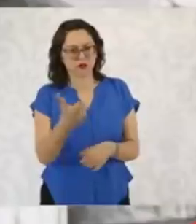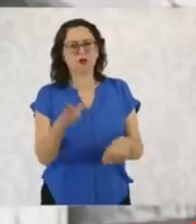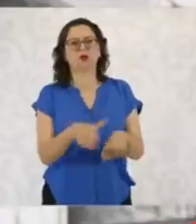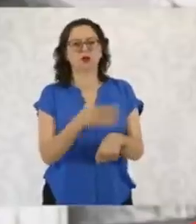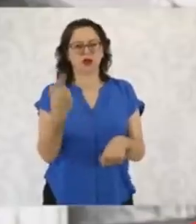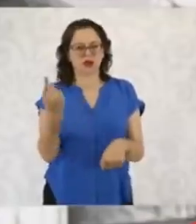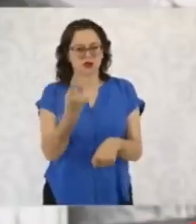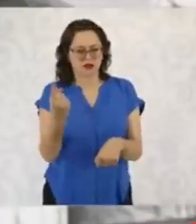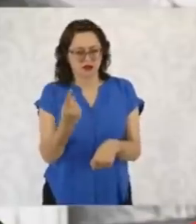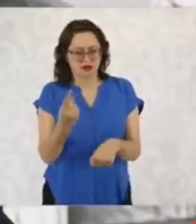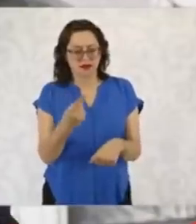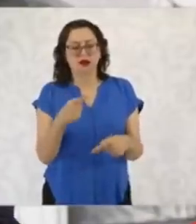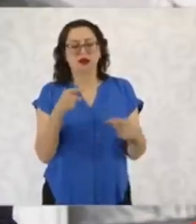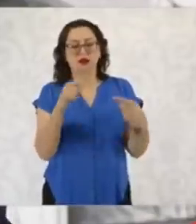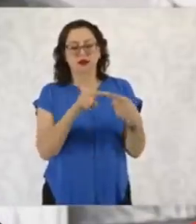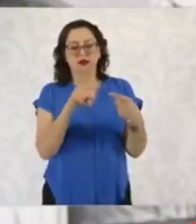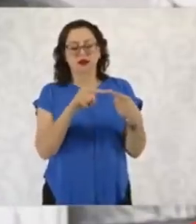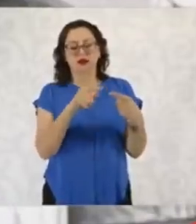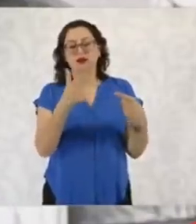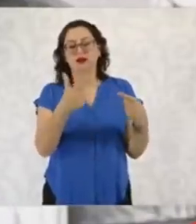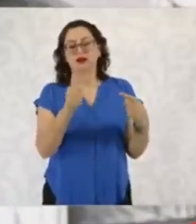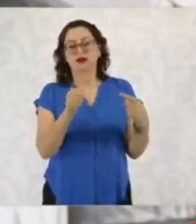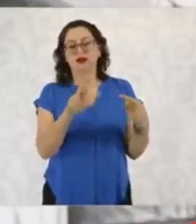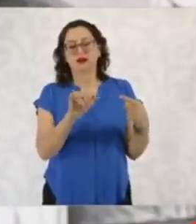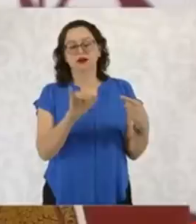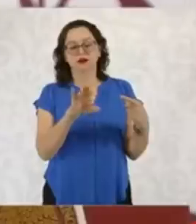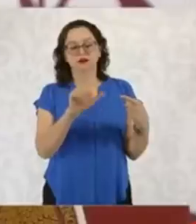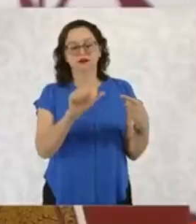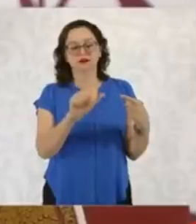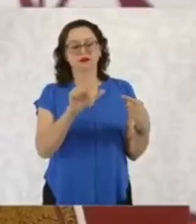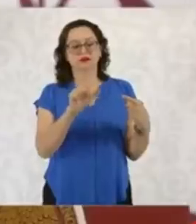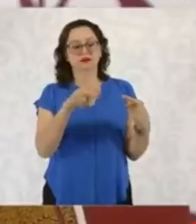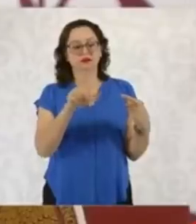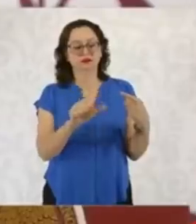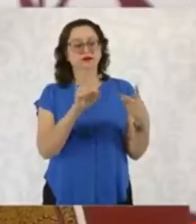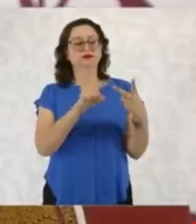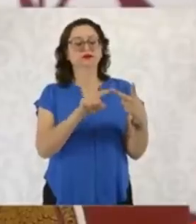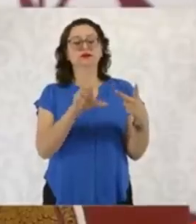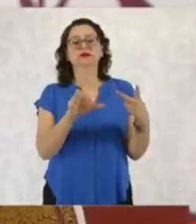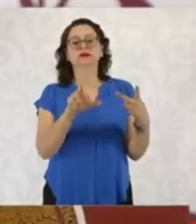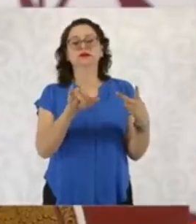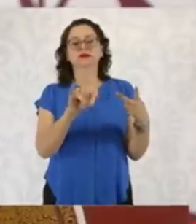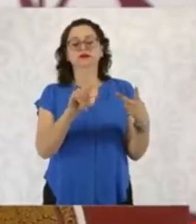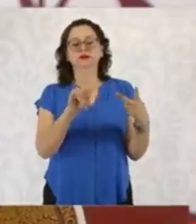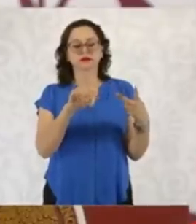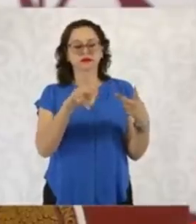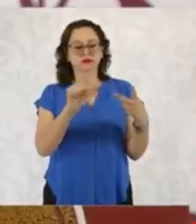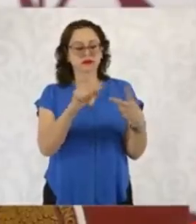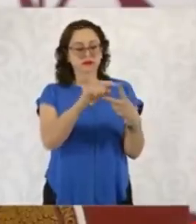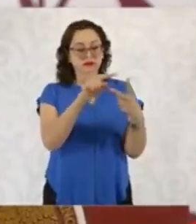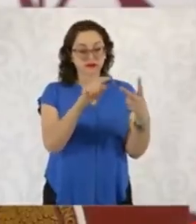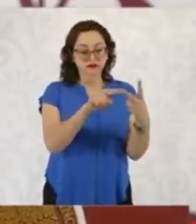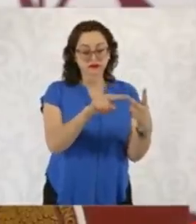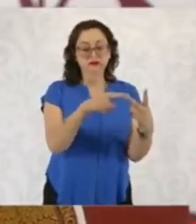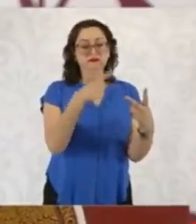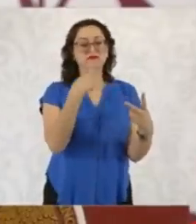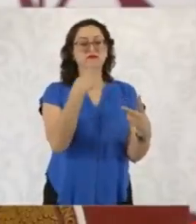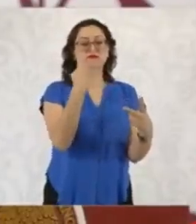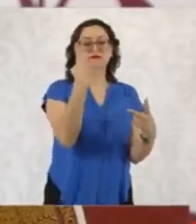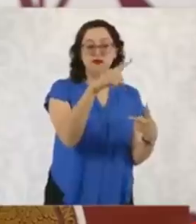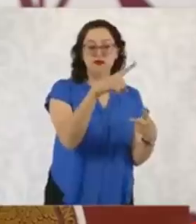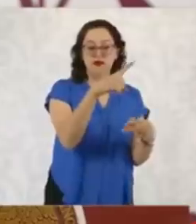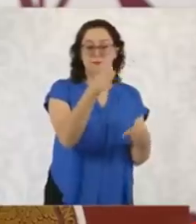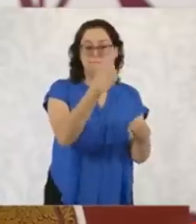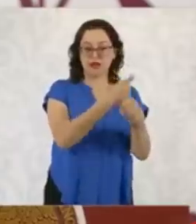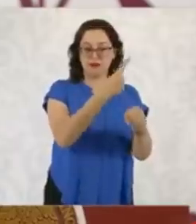Genaro García Luna y Linda Cristina Pereira fueron demandados en momentos